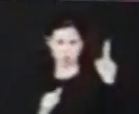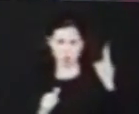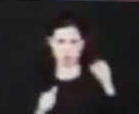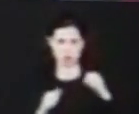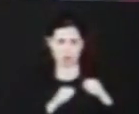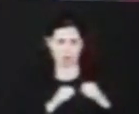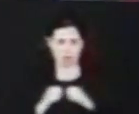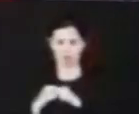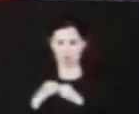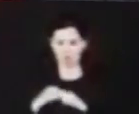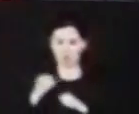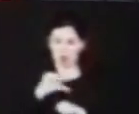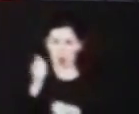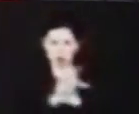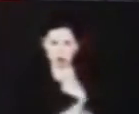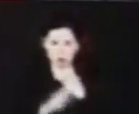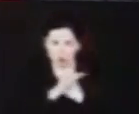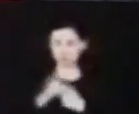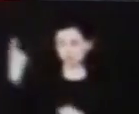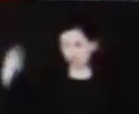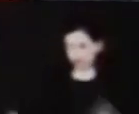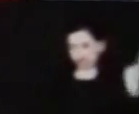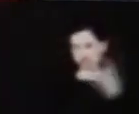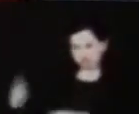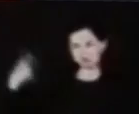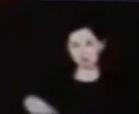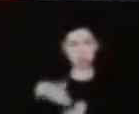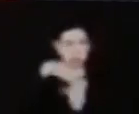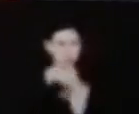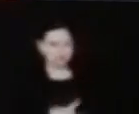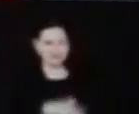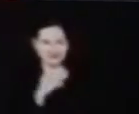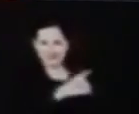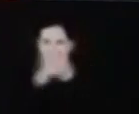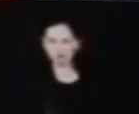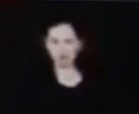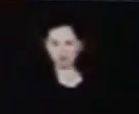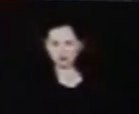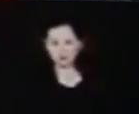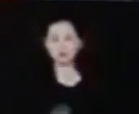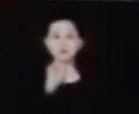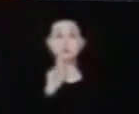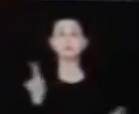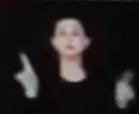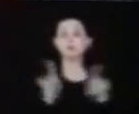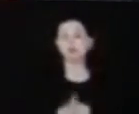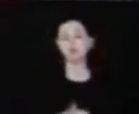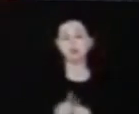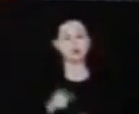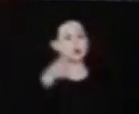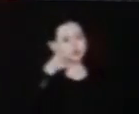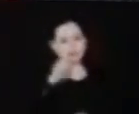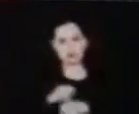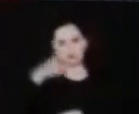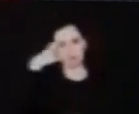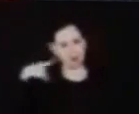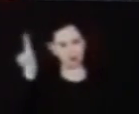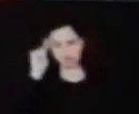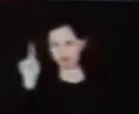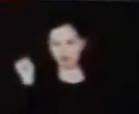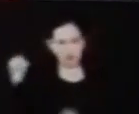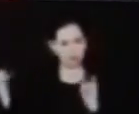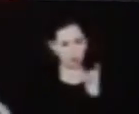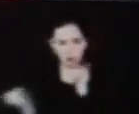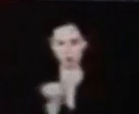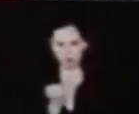fuerza extranjera. Lo mismo puede decirse de la Secretaría de Marina. Téngase